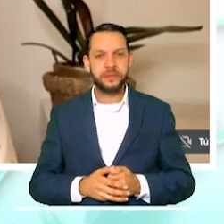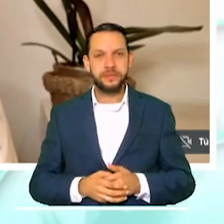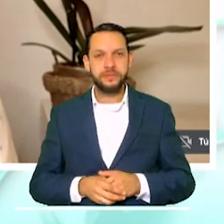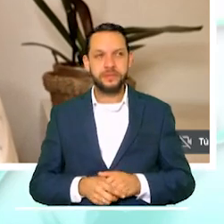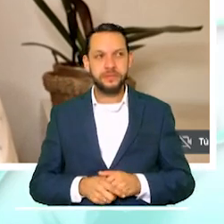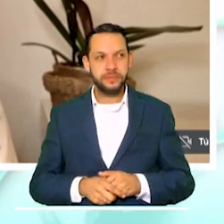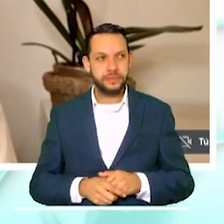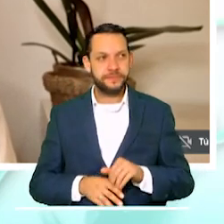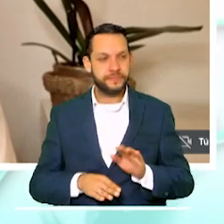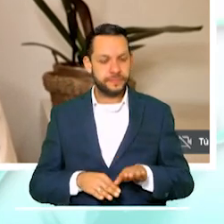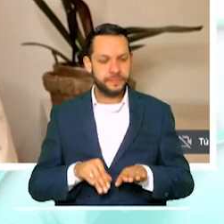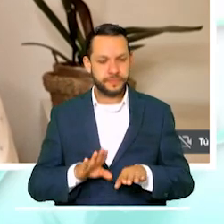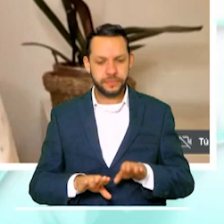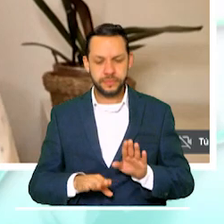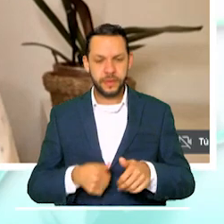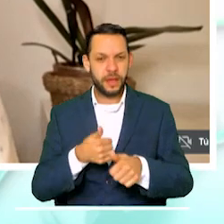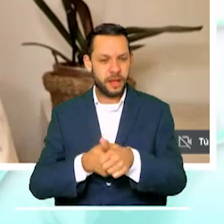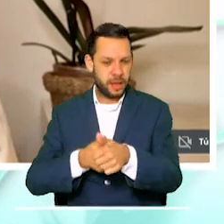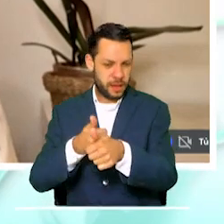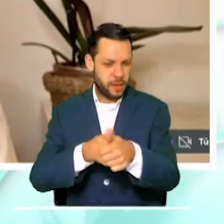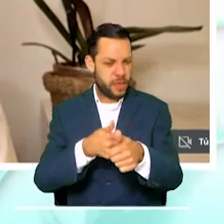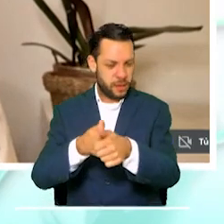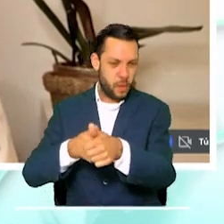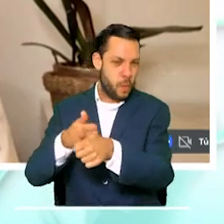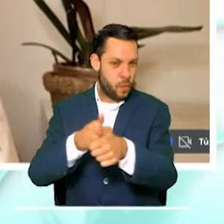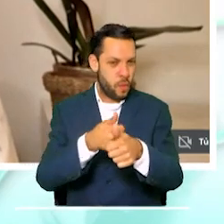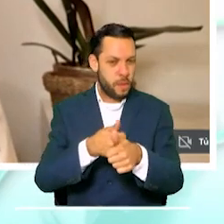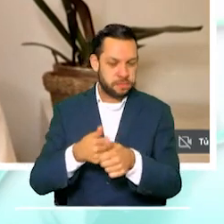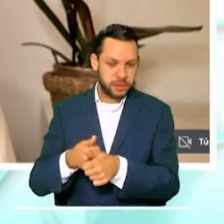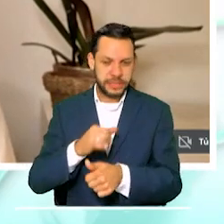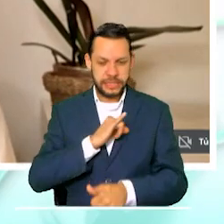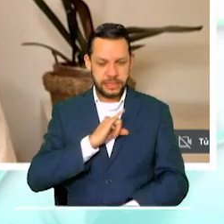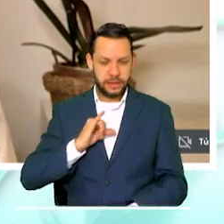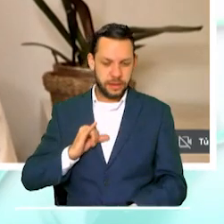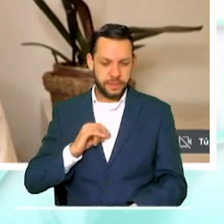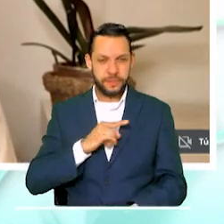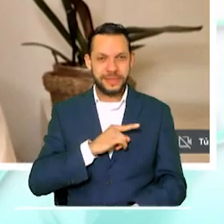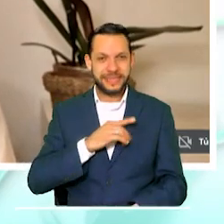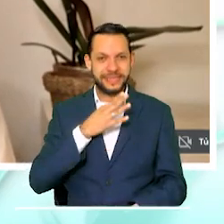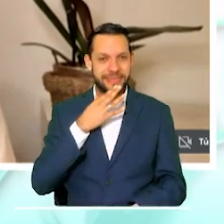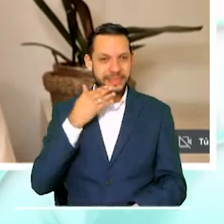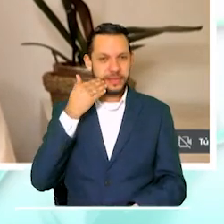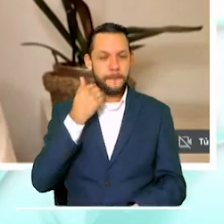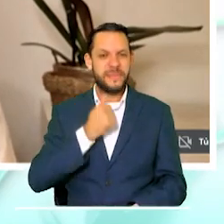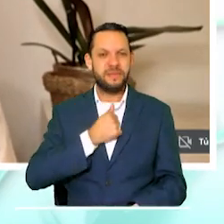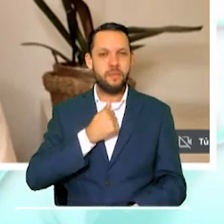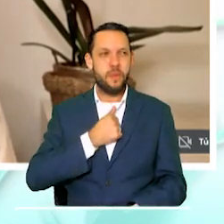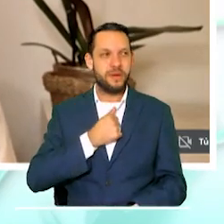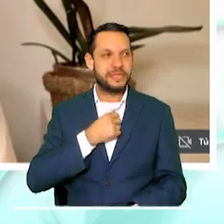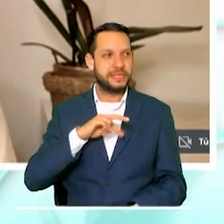y cada una de ustedes, cada uno de ustedes va a generar una media sonrisa en su cara.